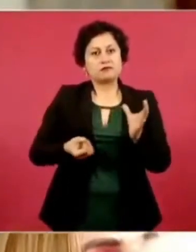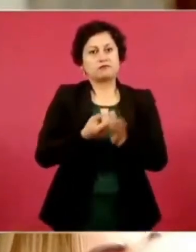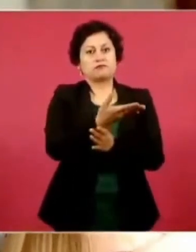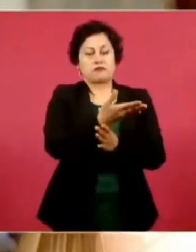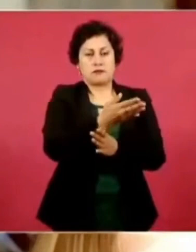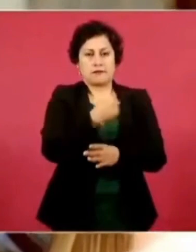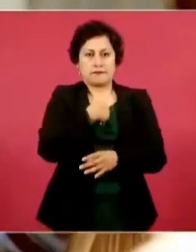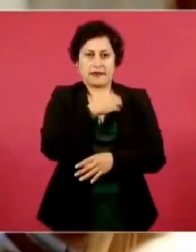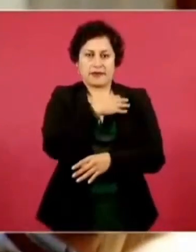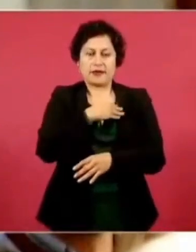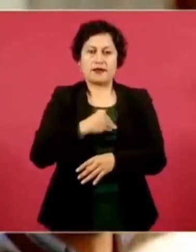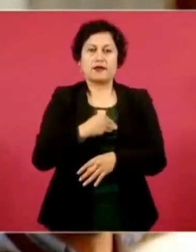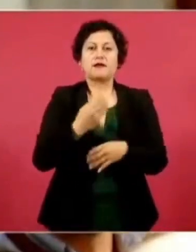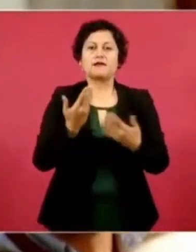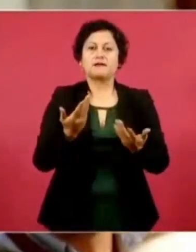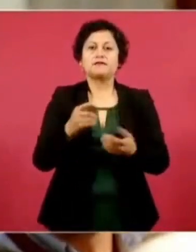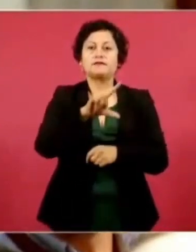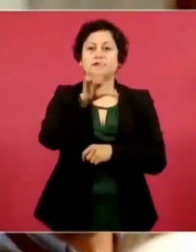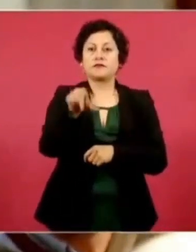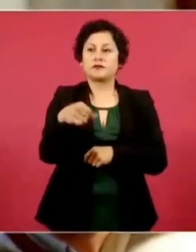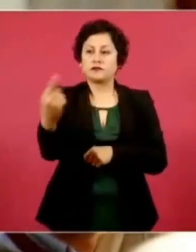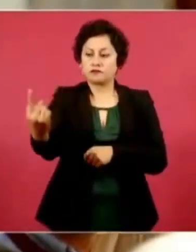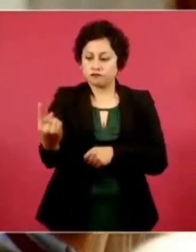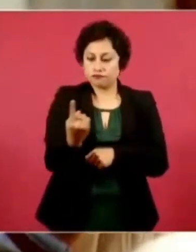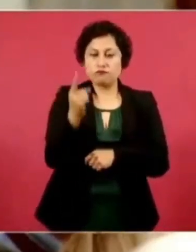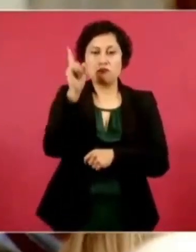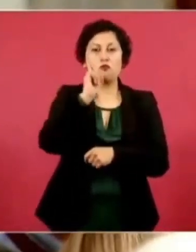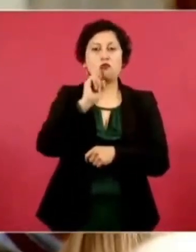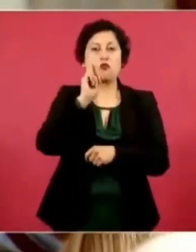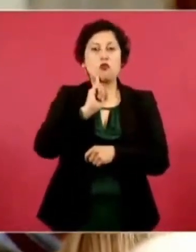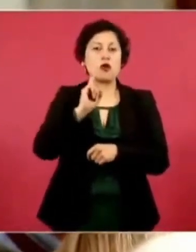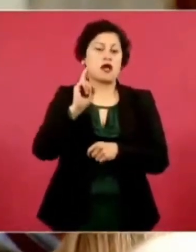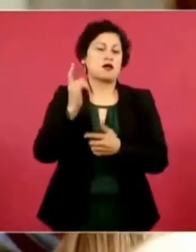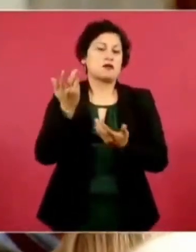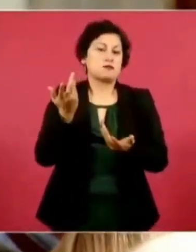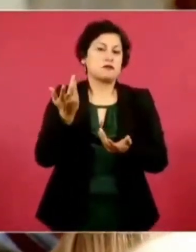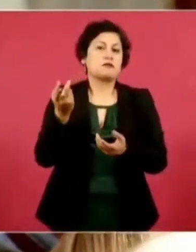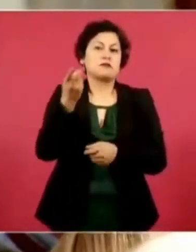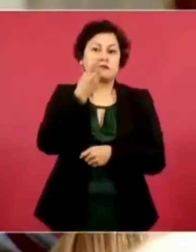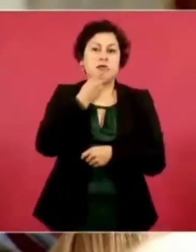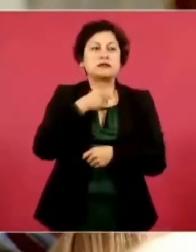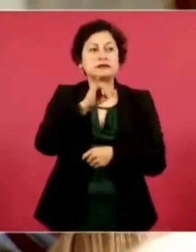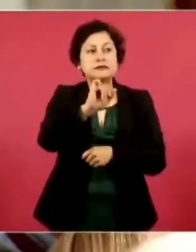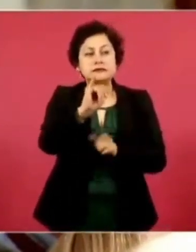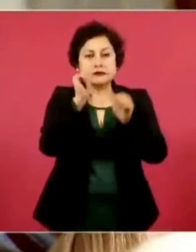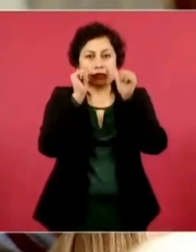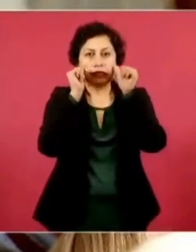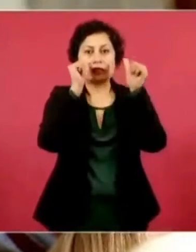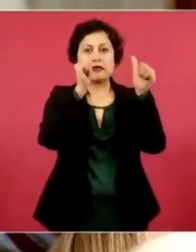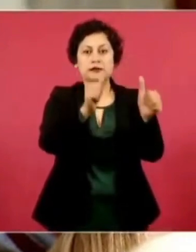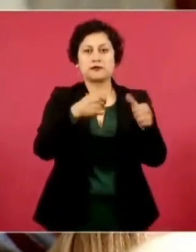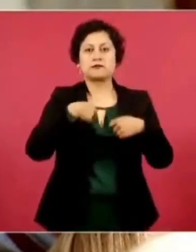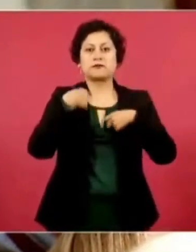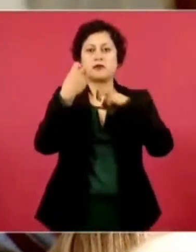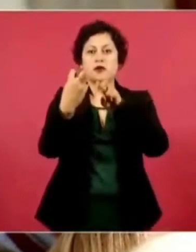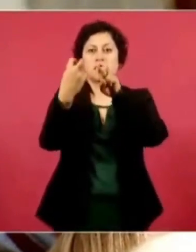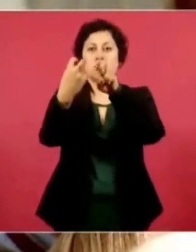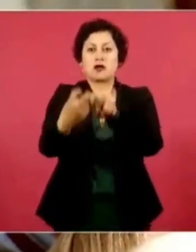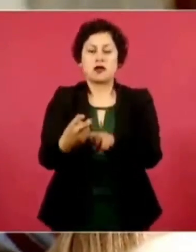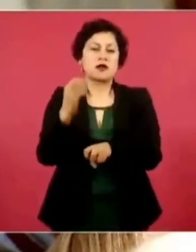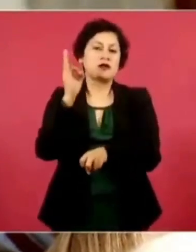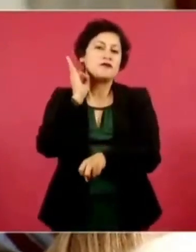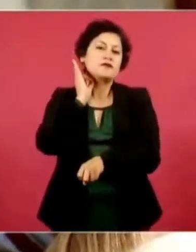Sale una señorita y nos dice que sí nos van a dar la atención. Me atendió el fiscal en jefe en turno, Víctor